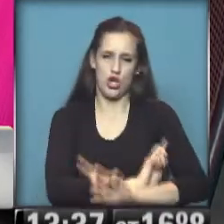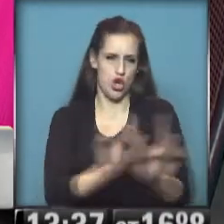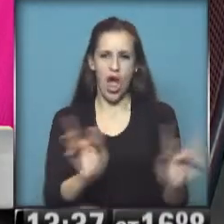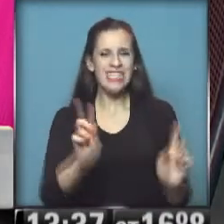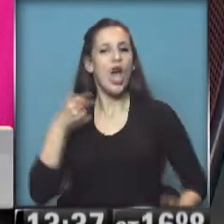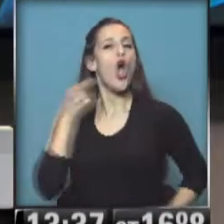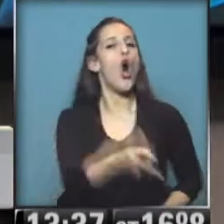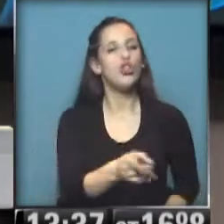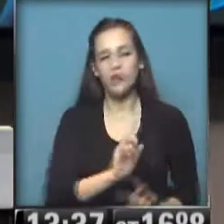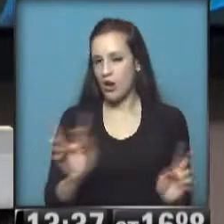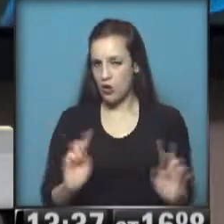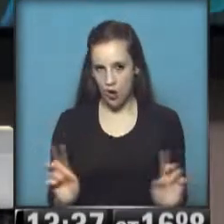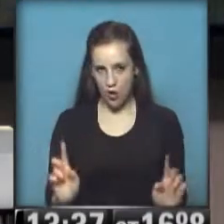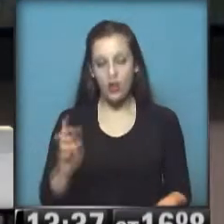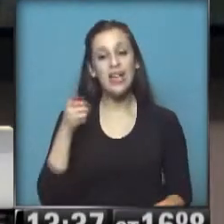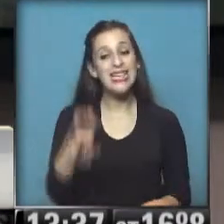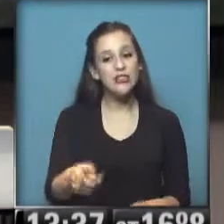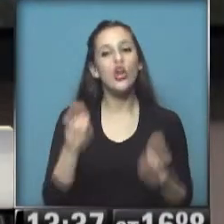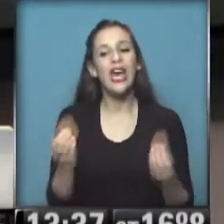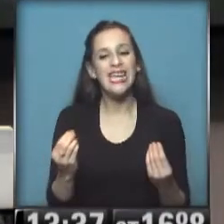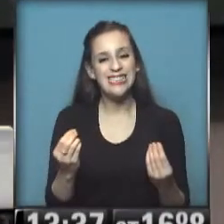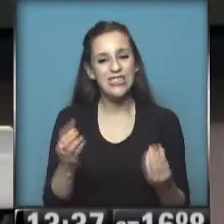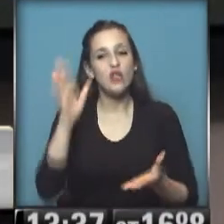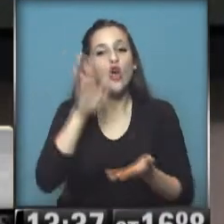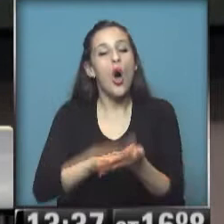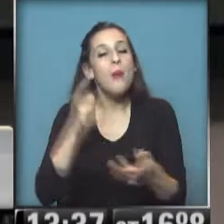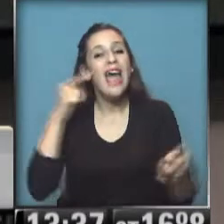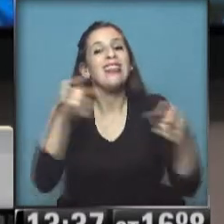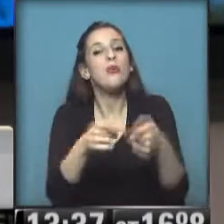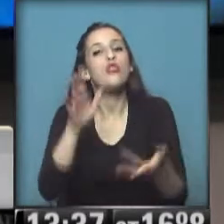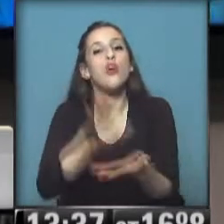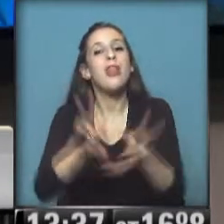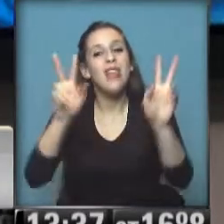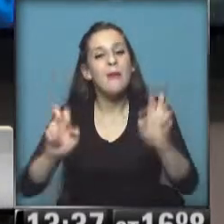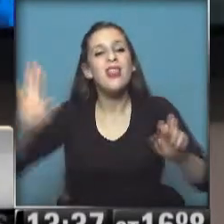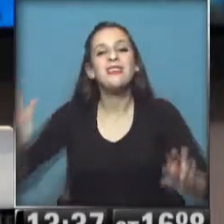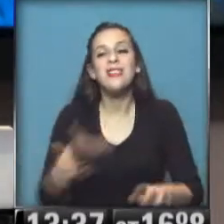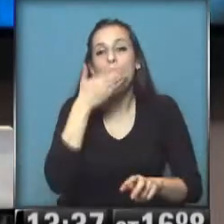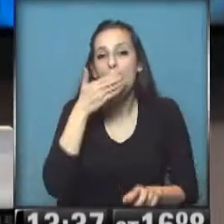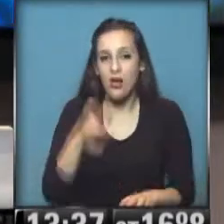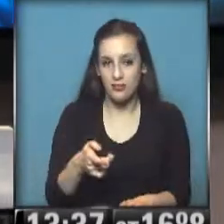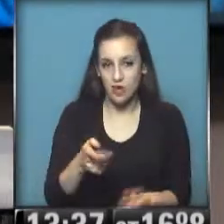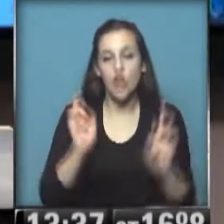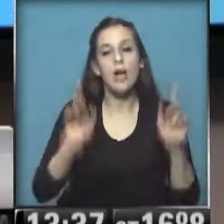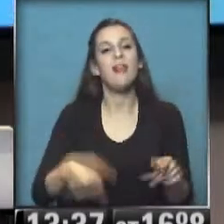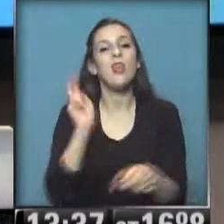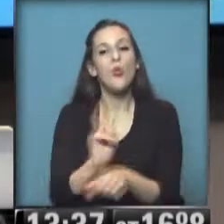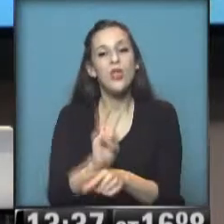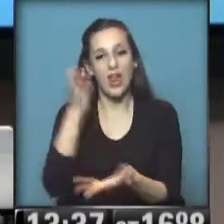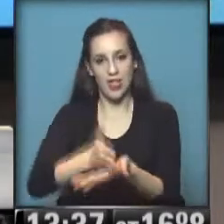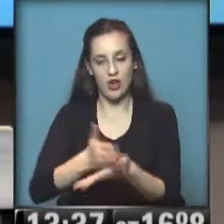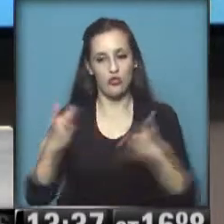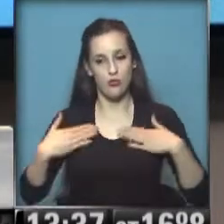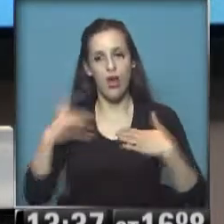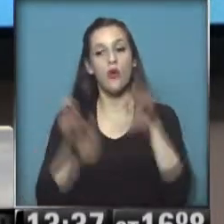tengamos claro se trata de la trata se trata de trata y tráfico se trata de los derechos humanos de las personas